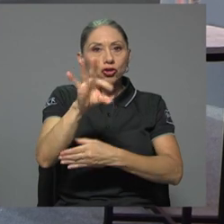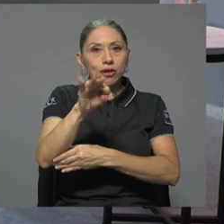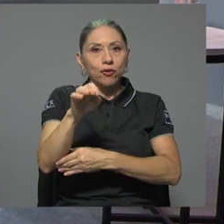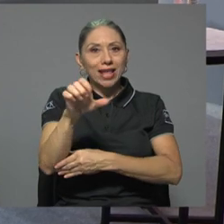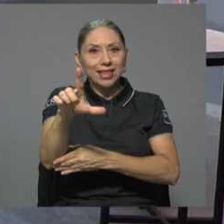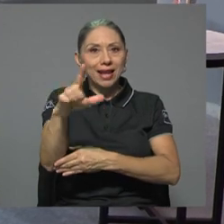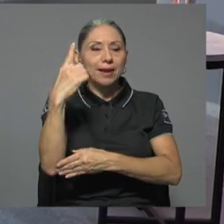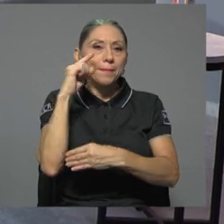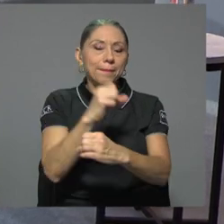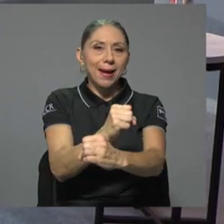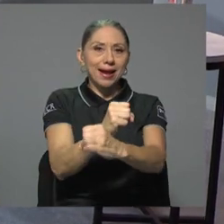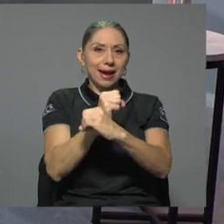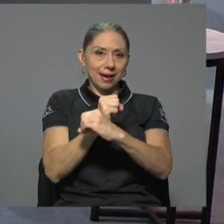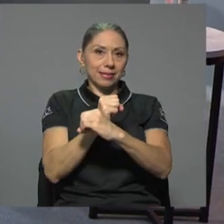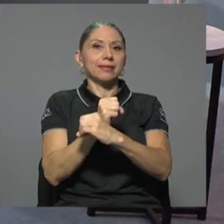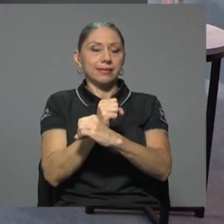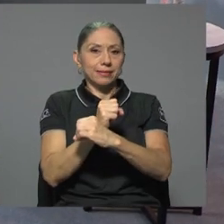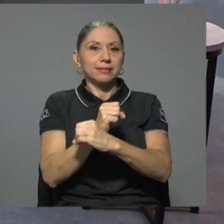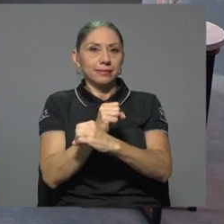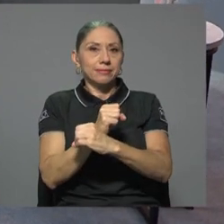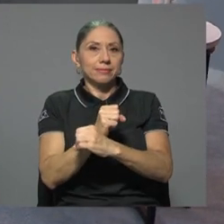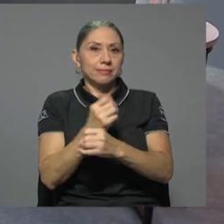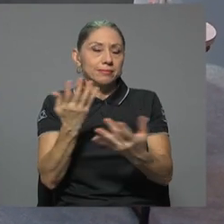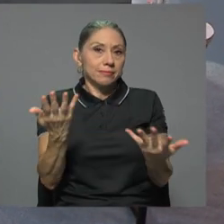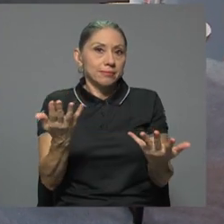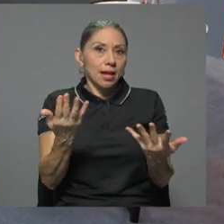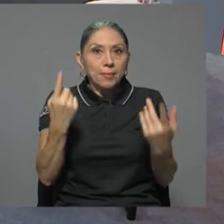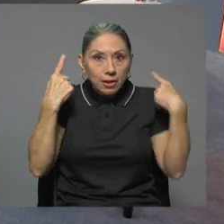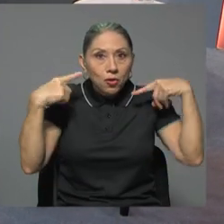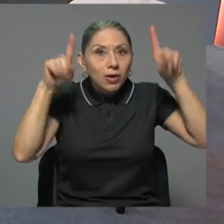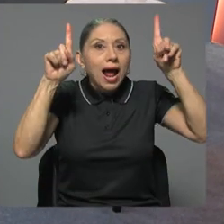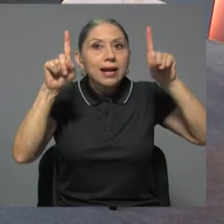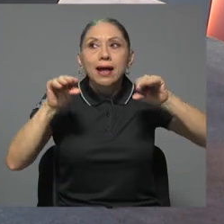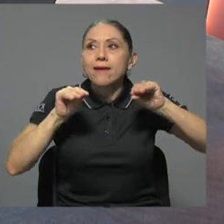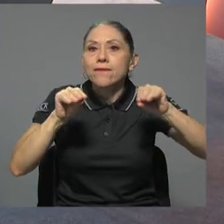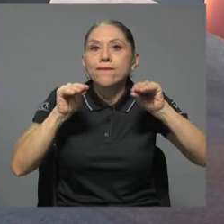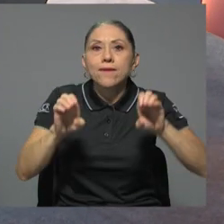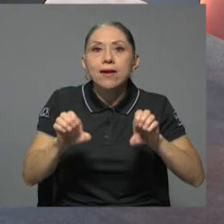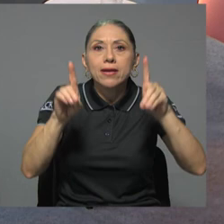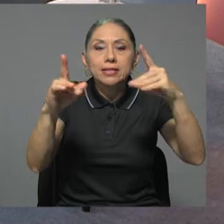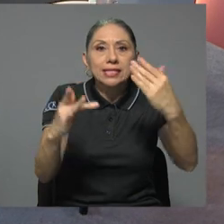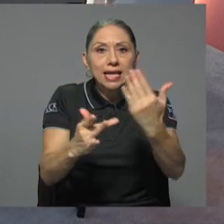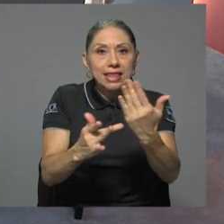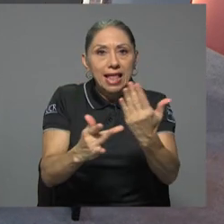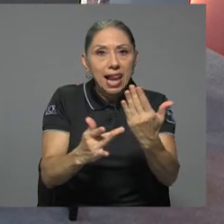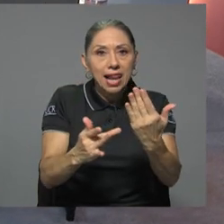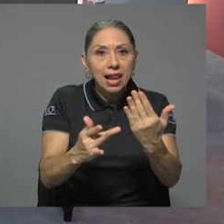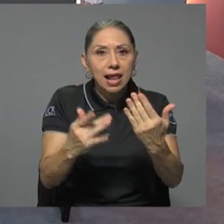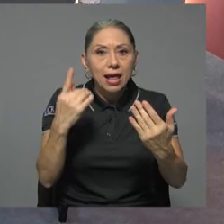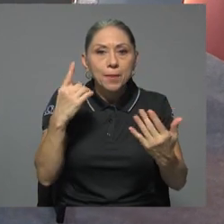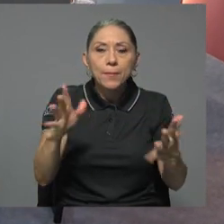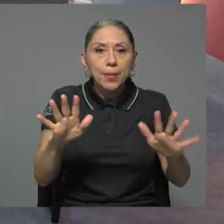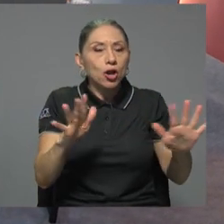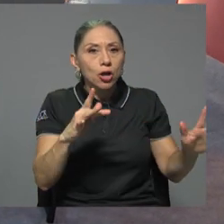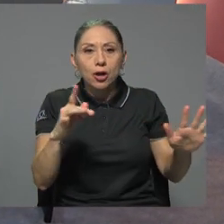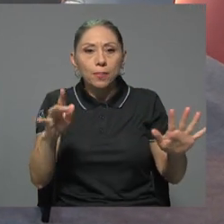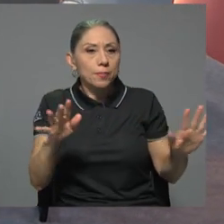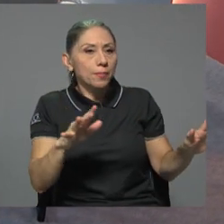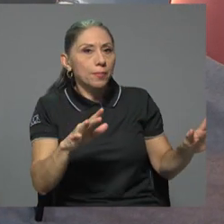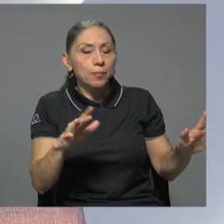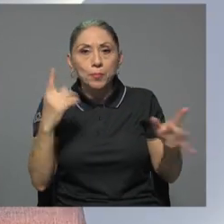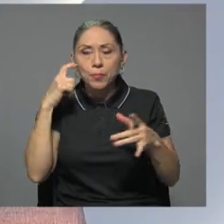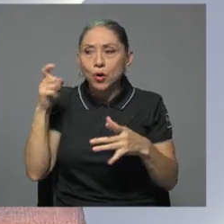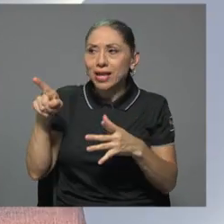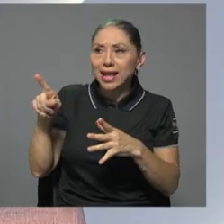garantizar se van a lograr la alfabetización digital pero no lo ha hecho